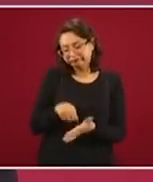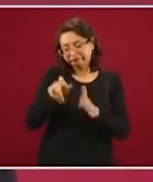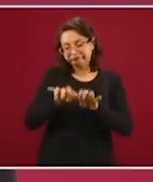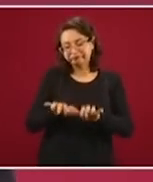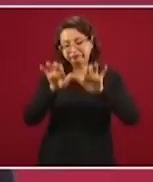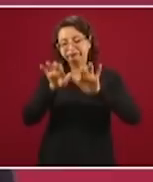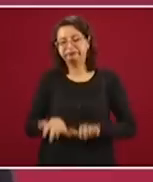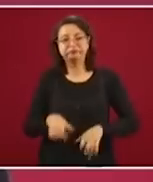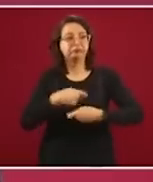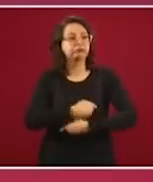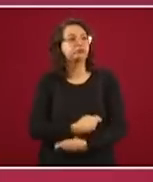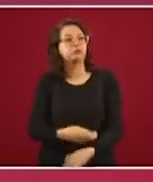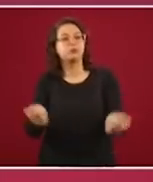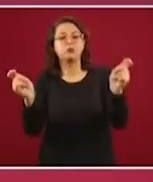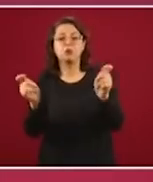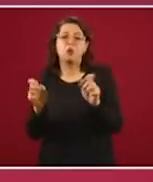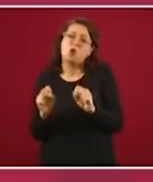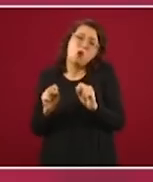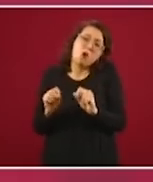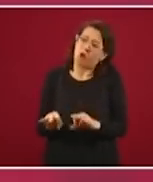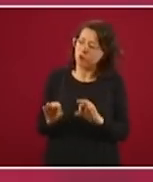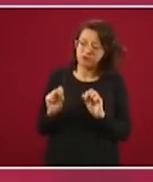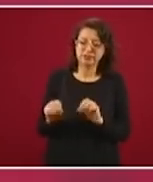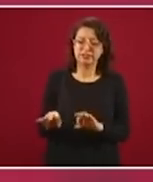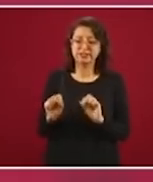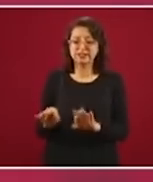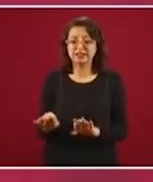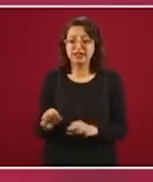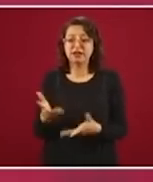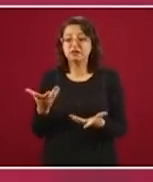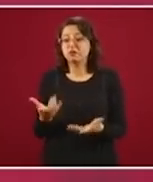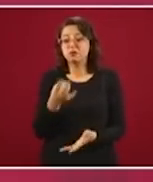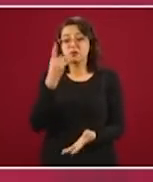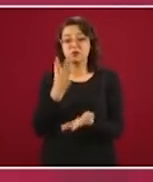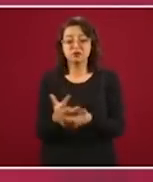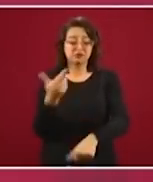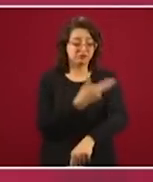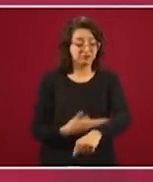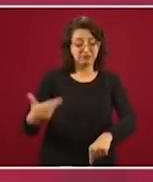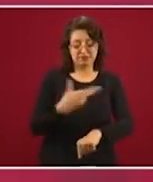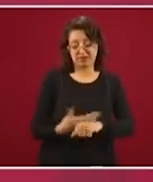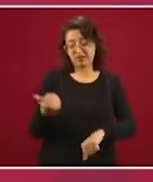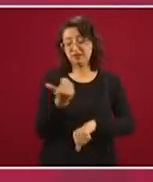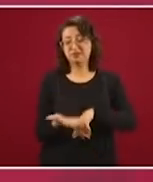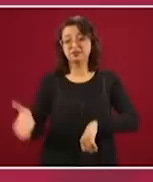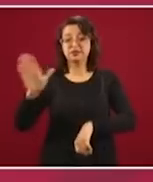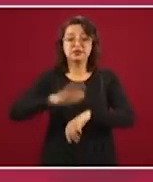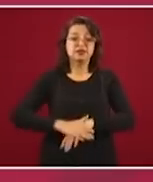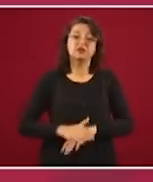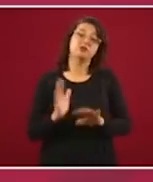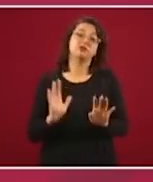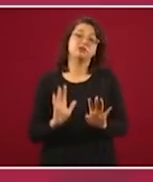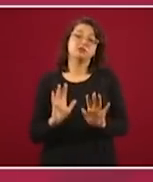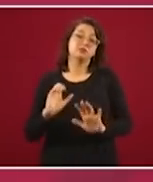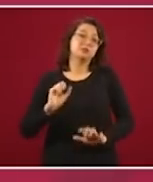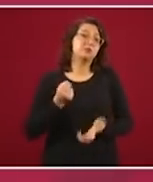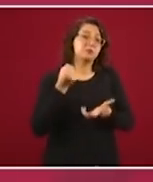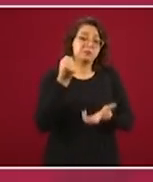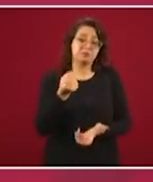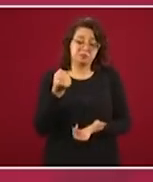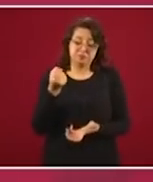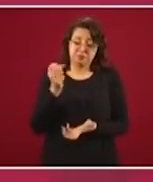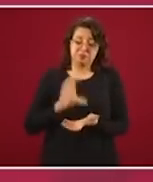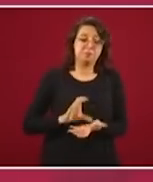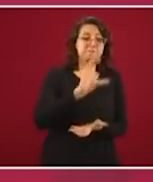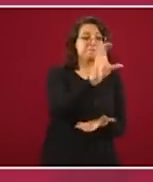y era una oficina para transferir los fondos a los estados. Y llegaba el